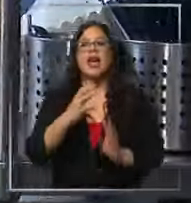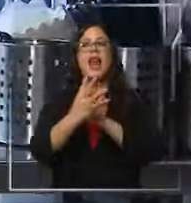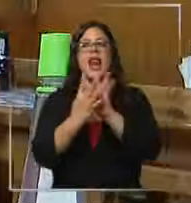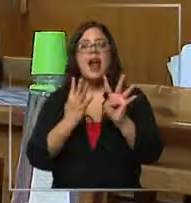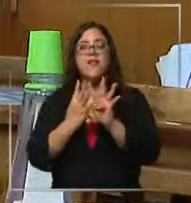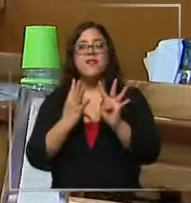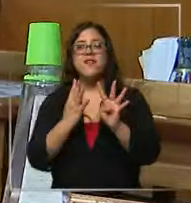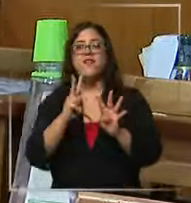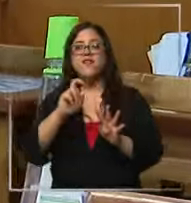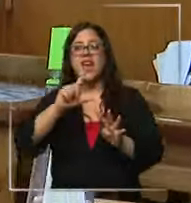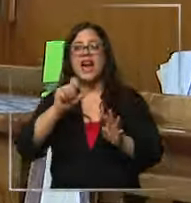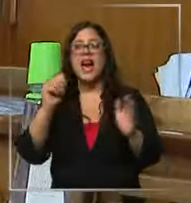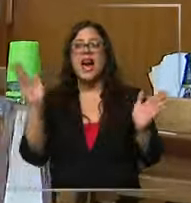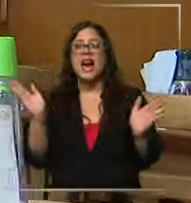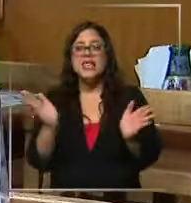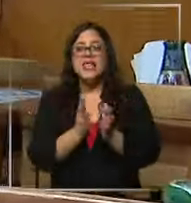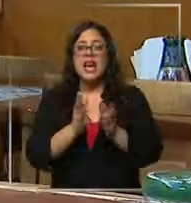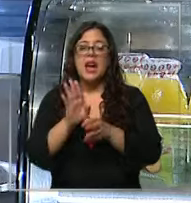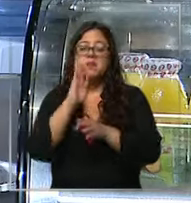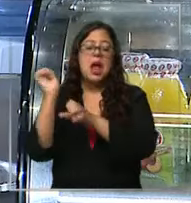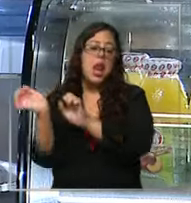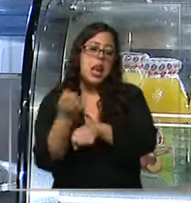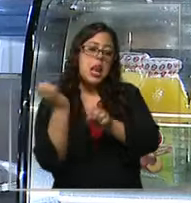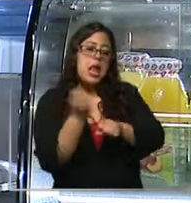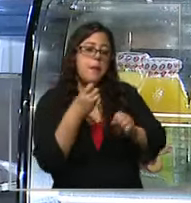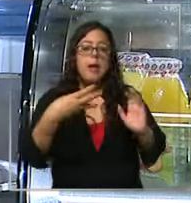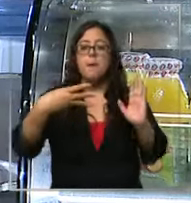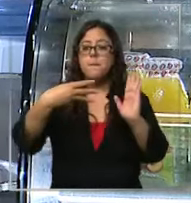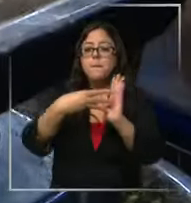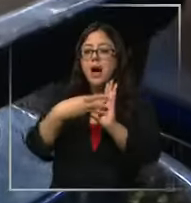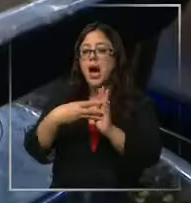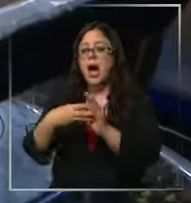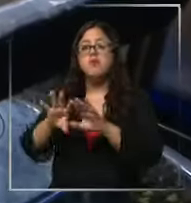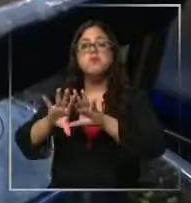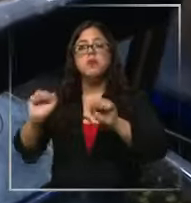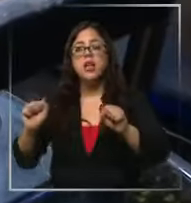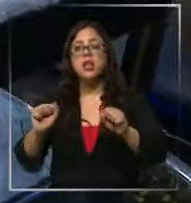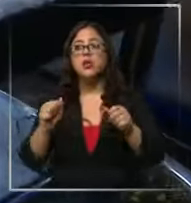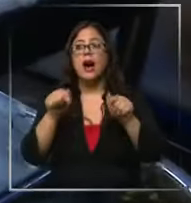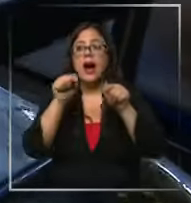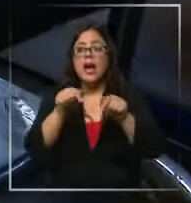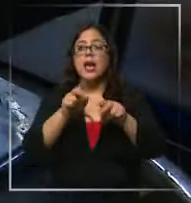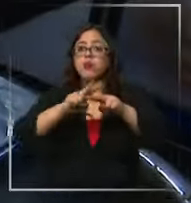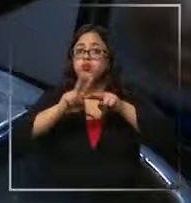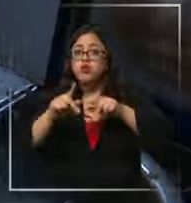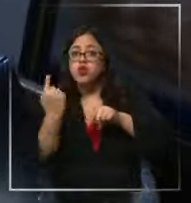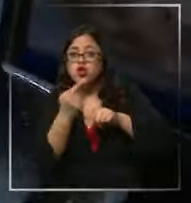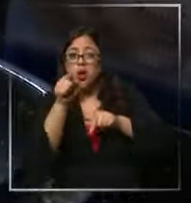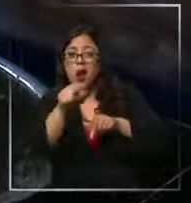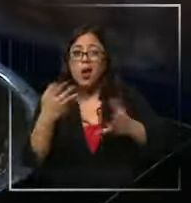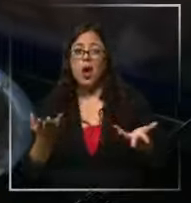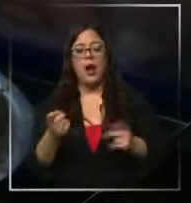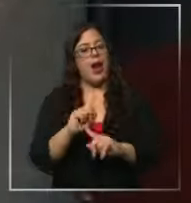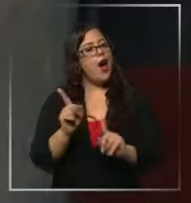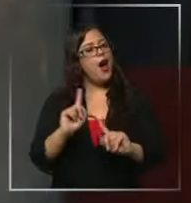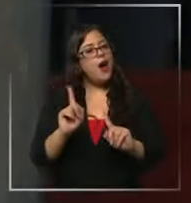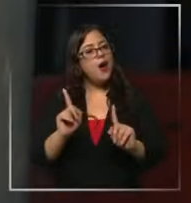los electrodomésticos, limpia un poco y manos a la obra. Las humitas no se preparan solas.